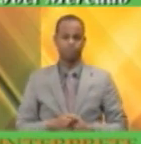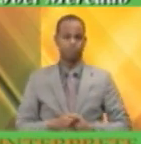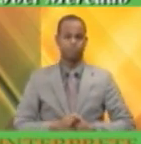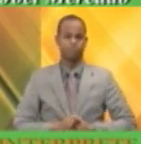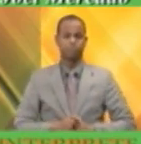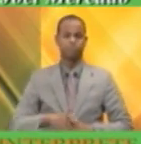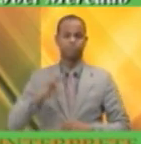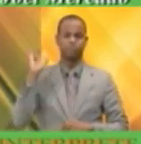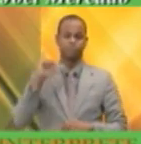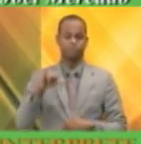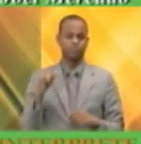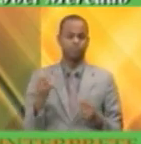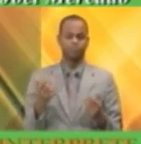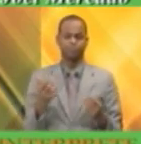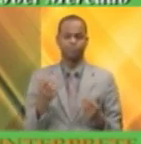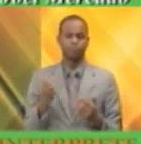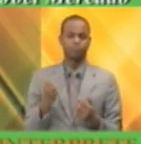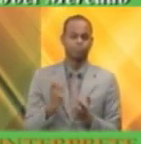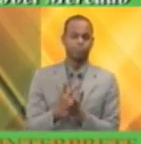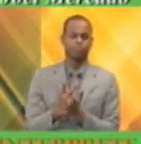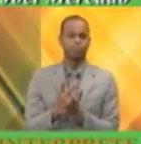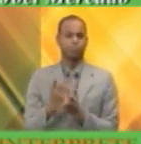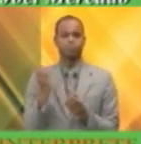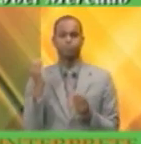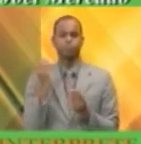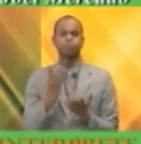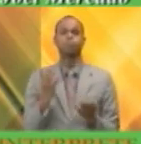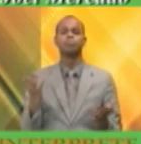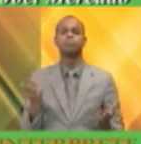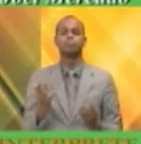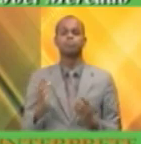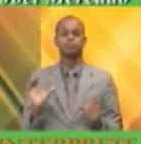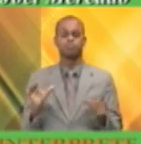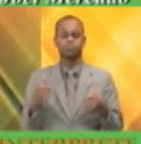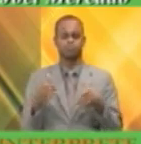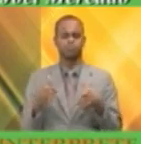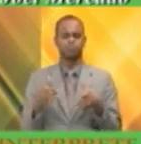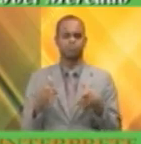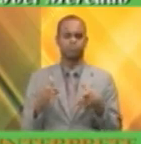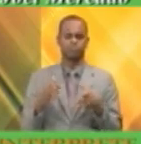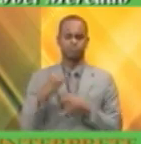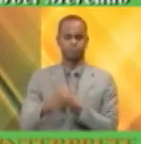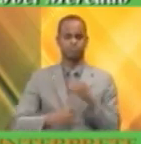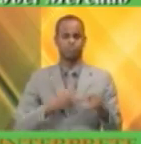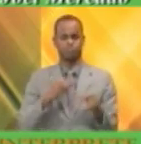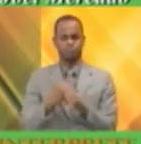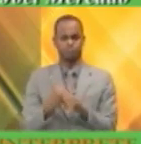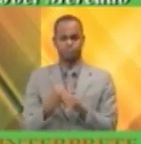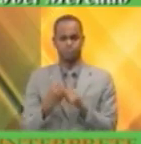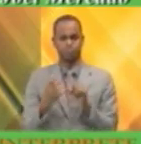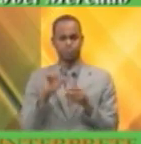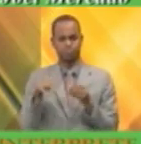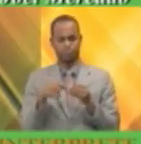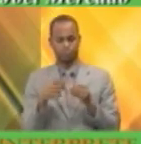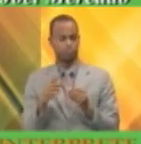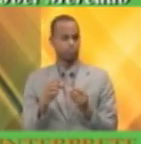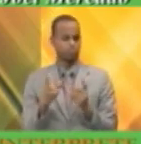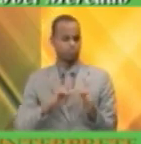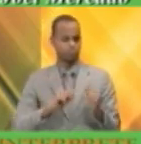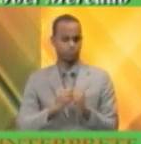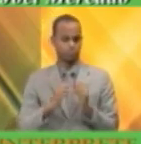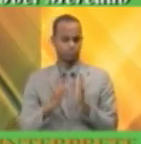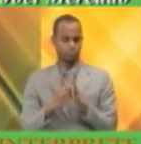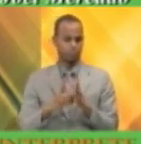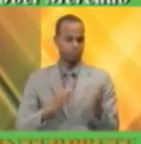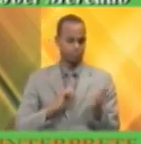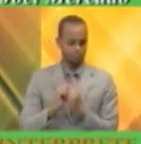Esa autorización es dada por el Comité Paralímpico Internacional. El